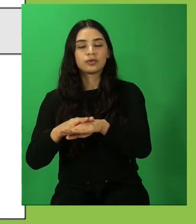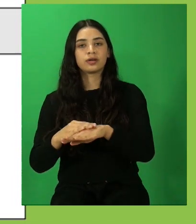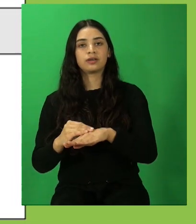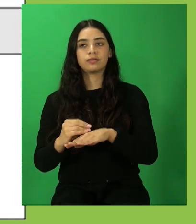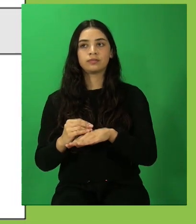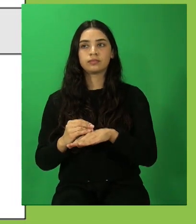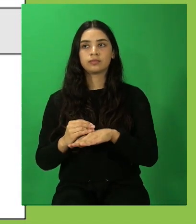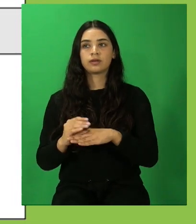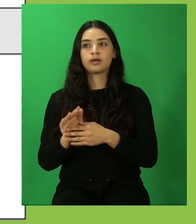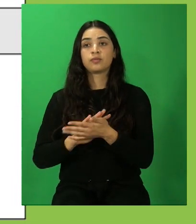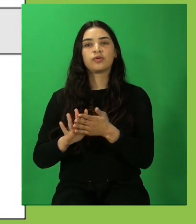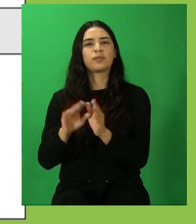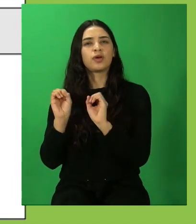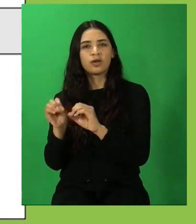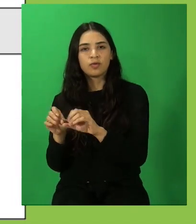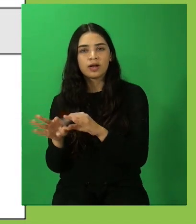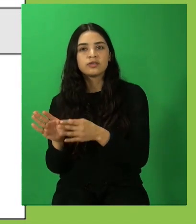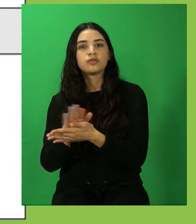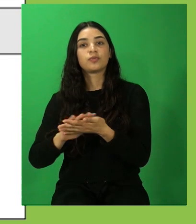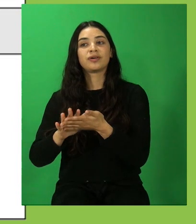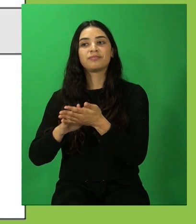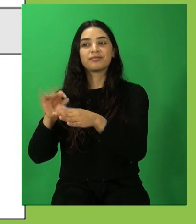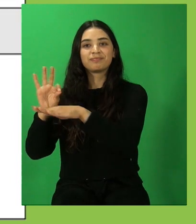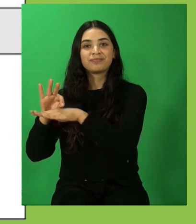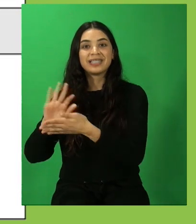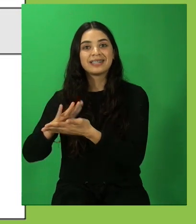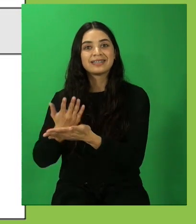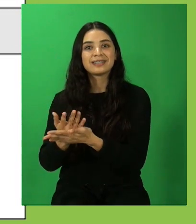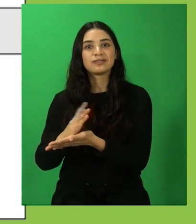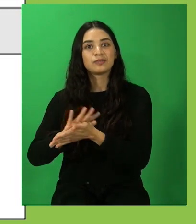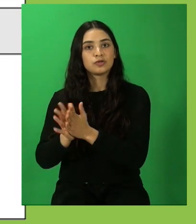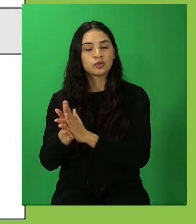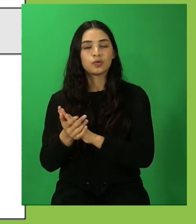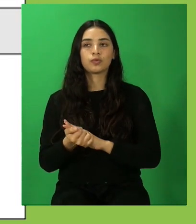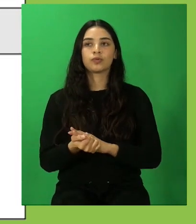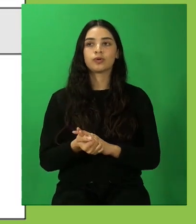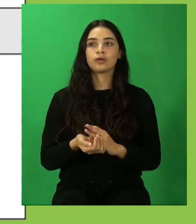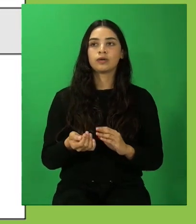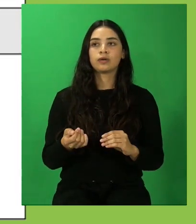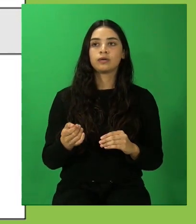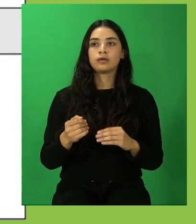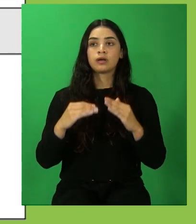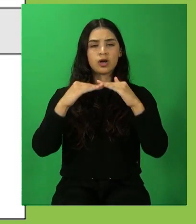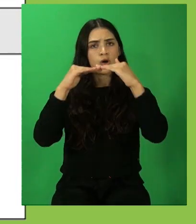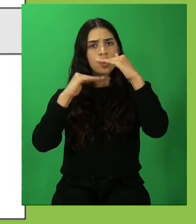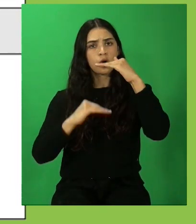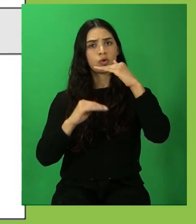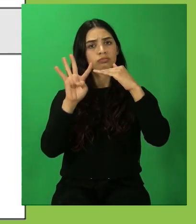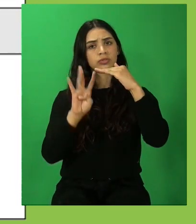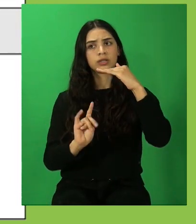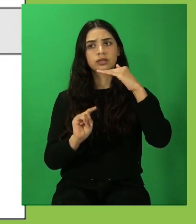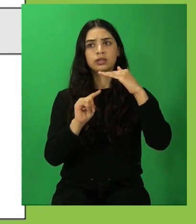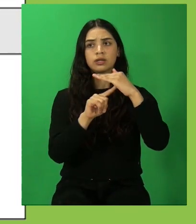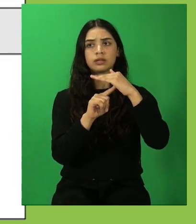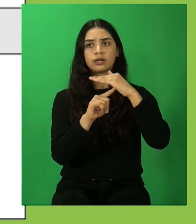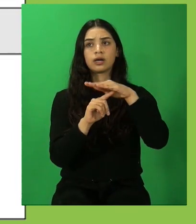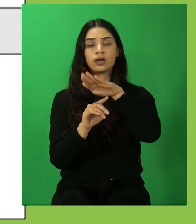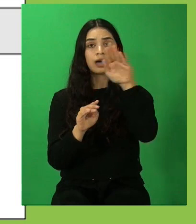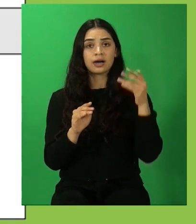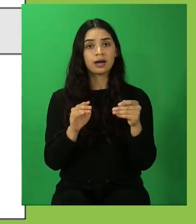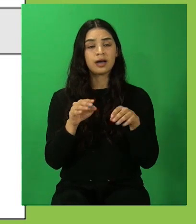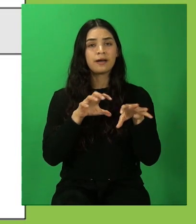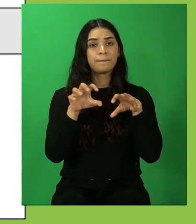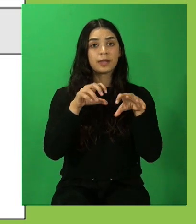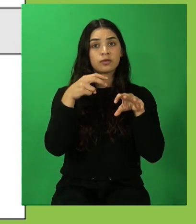puede tocar, ¿ya? Acá otras de las características son objeto o producto. Hablé de una casa, de un auto, por lo